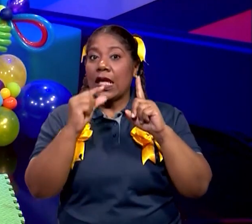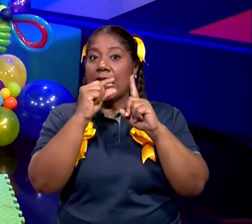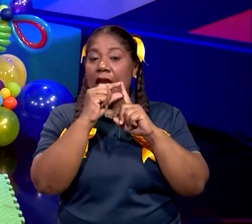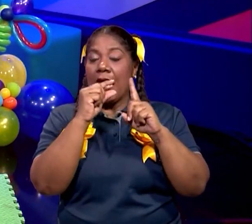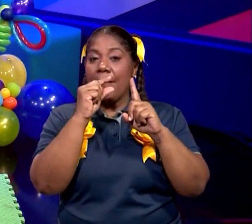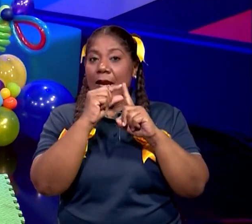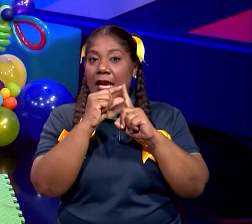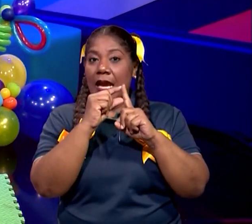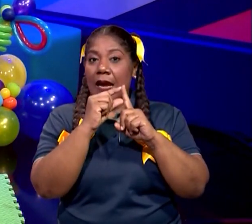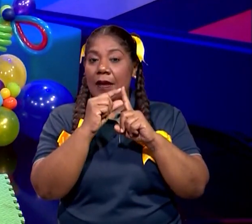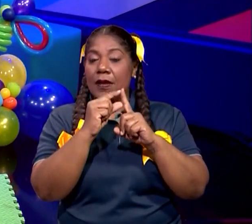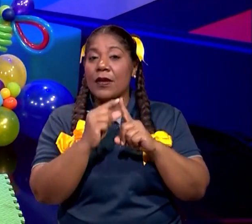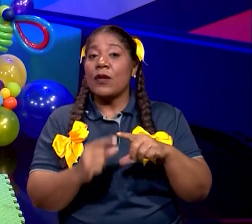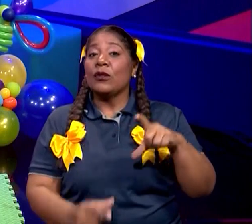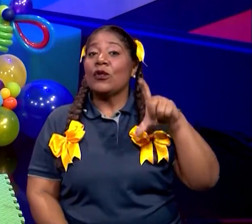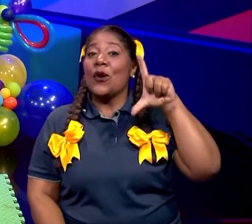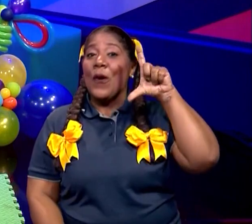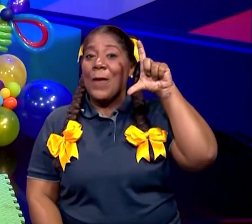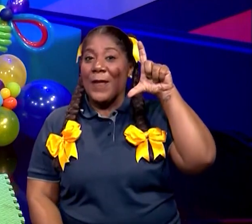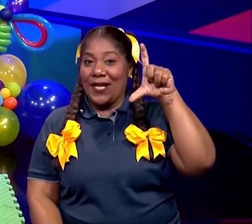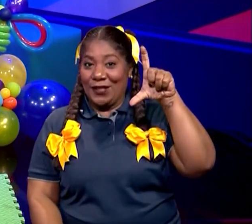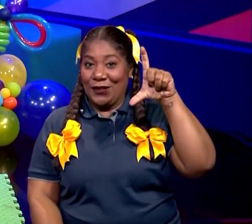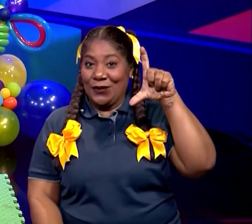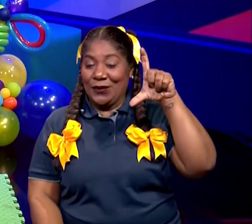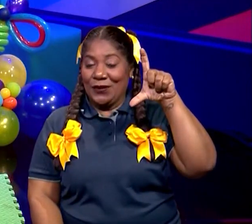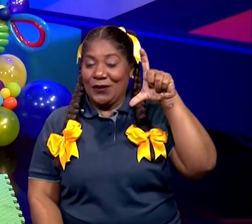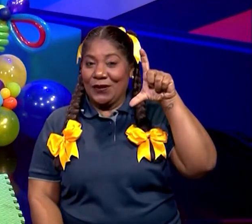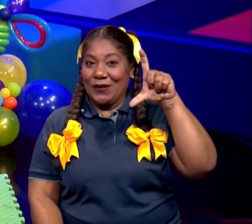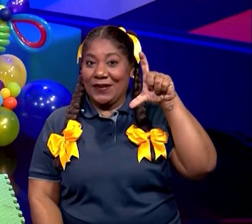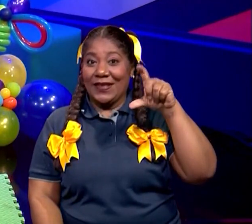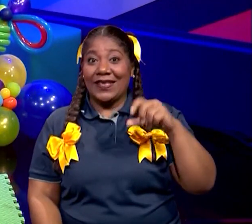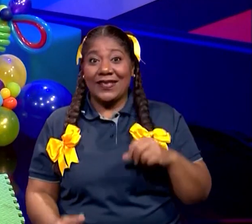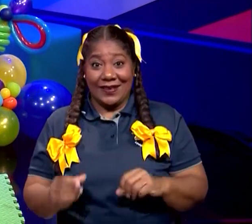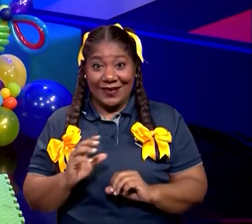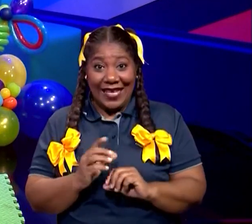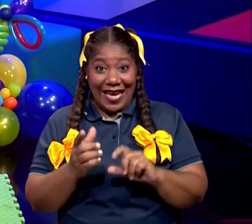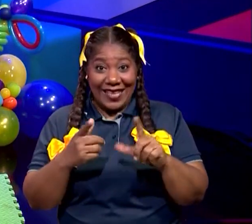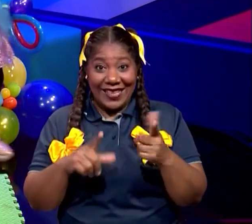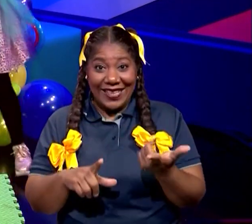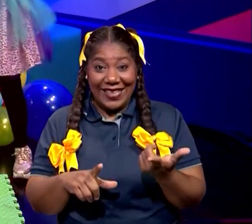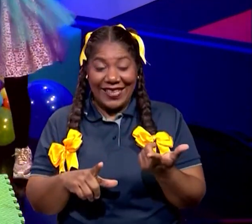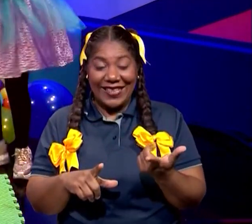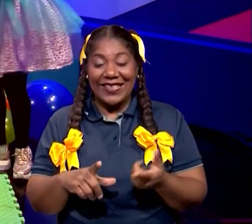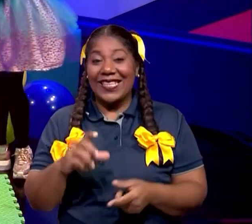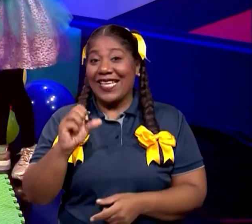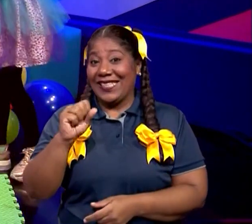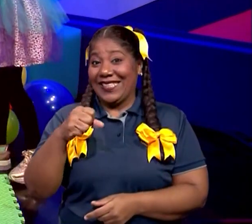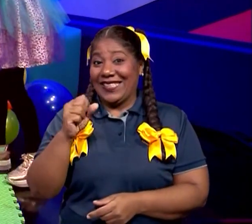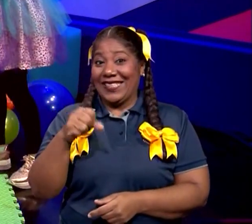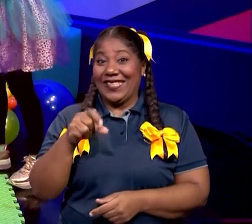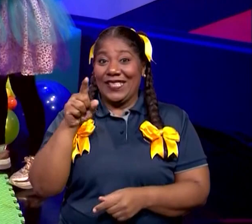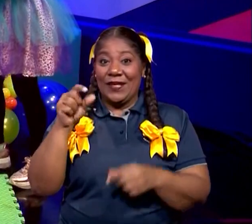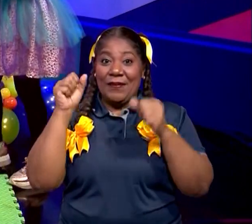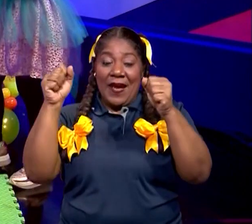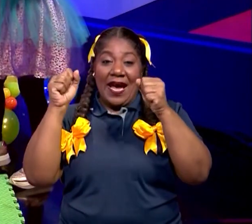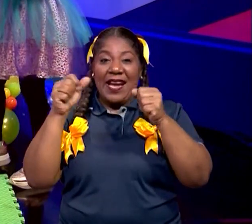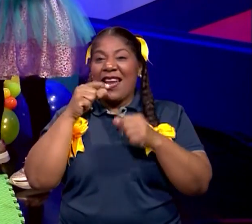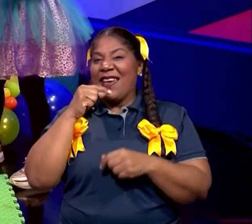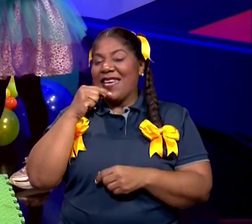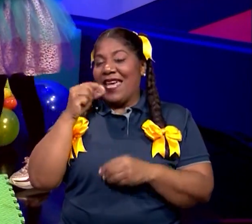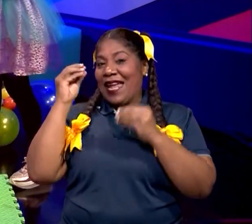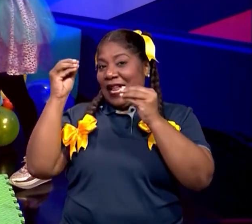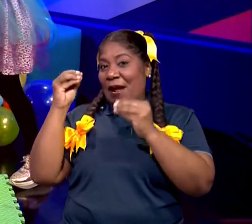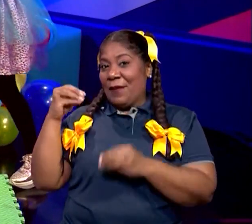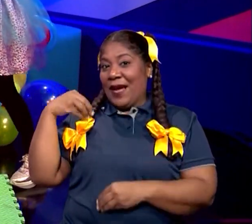escribe con... Mayúscula. ¿Estás lista, Jennifer? Sí. ¿Vas a ganar tú o voy a ganar yo?